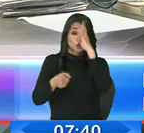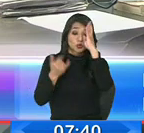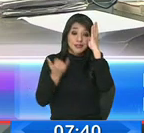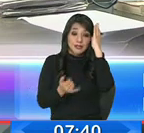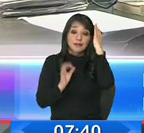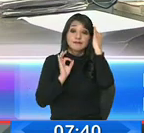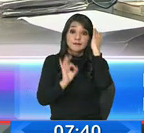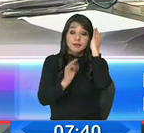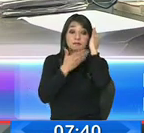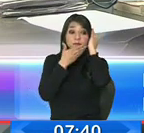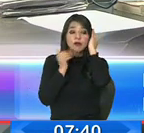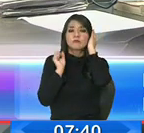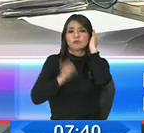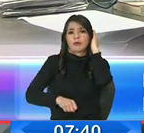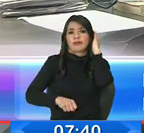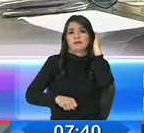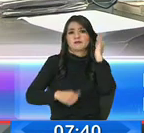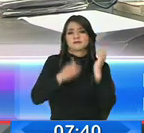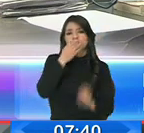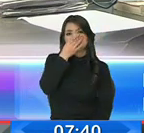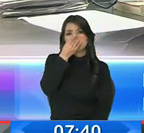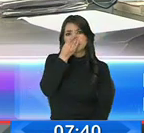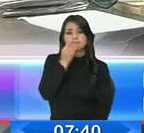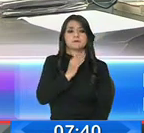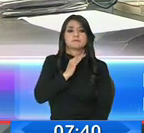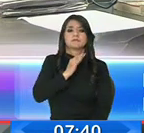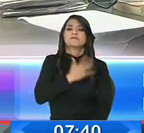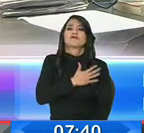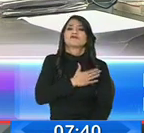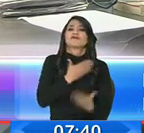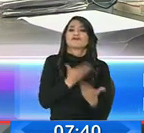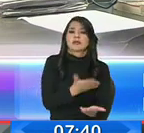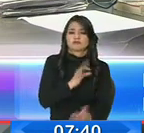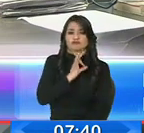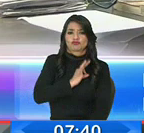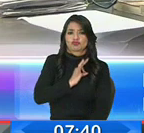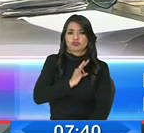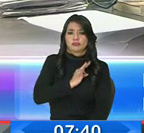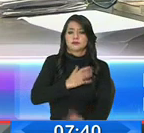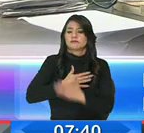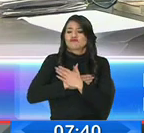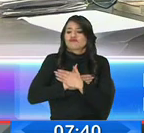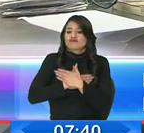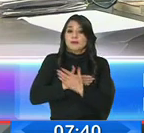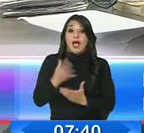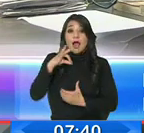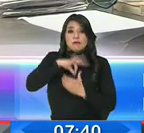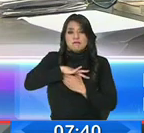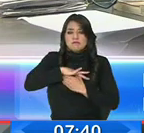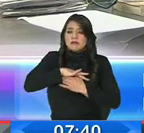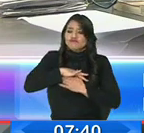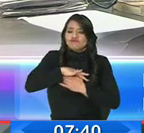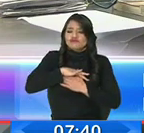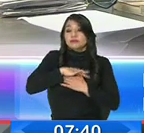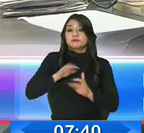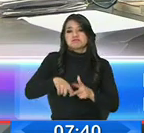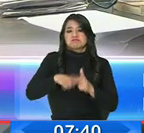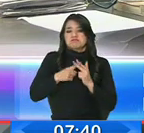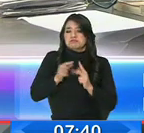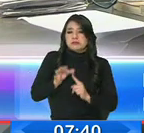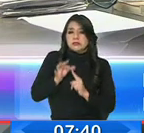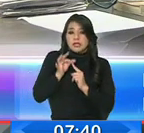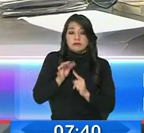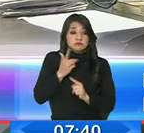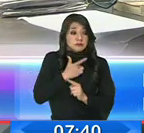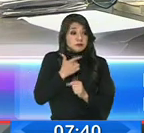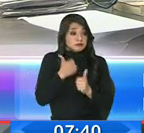cosas mejoren. Este apelar a la conciencia como paladar del alma que nos permite sentir si estamos bien o estamos mal,